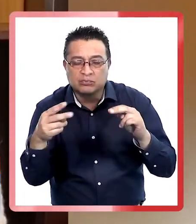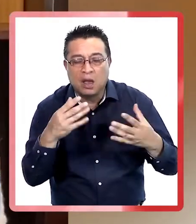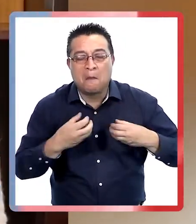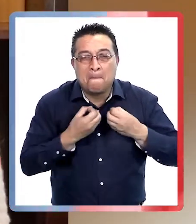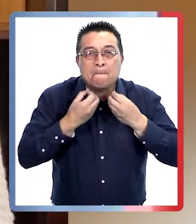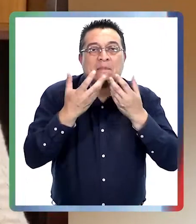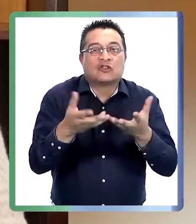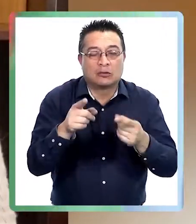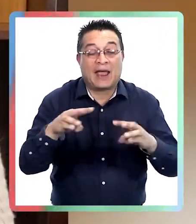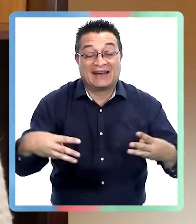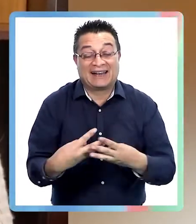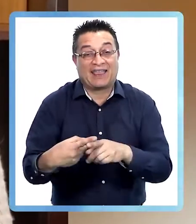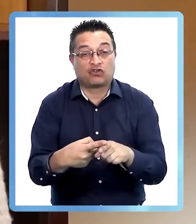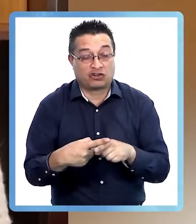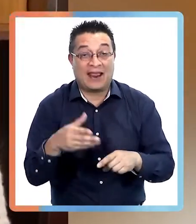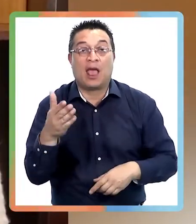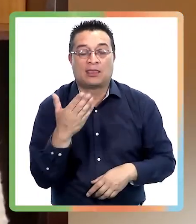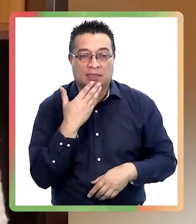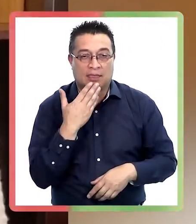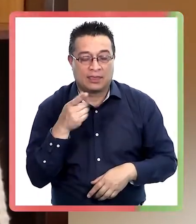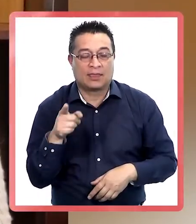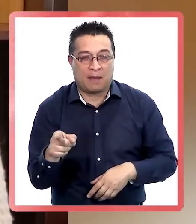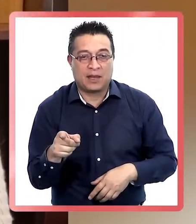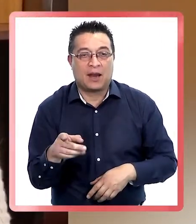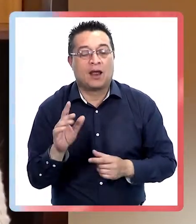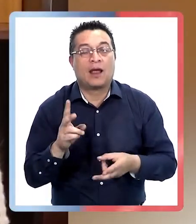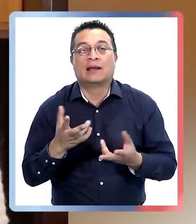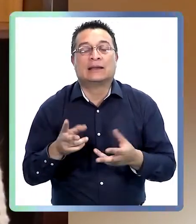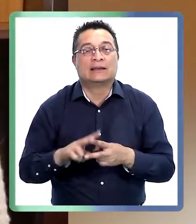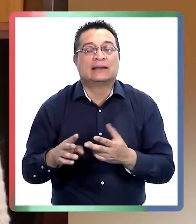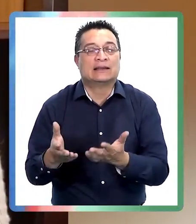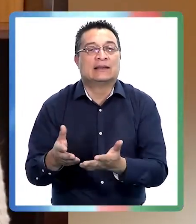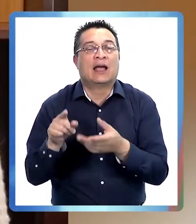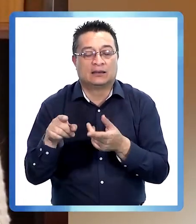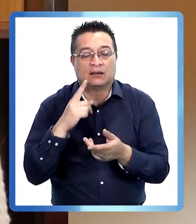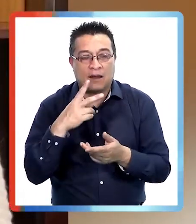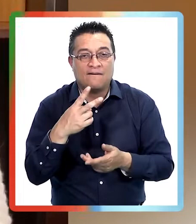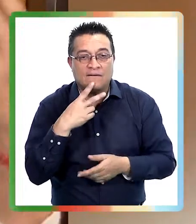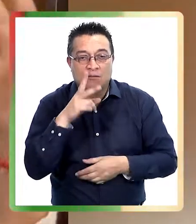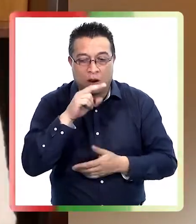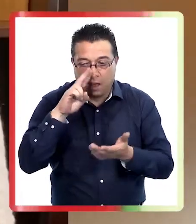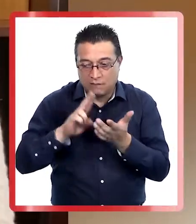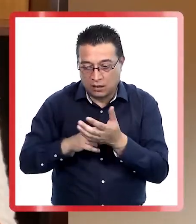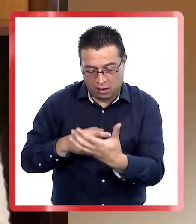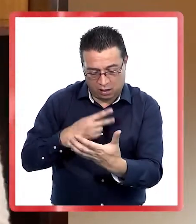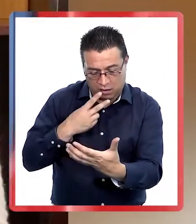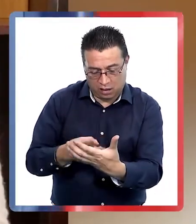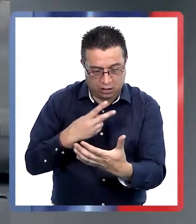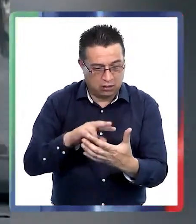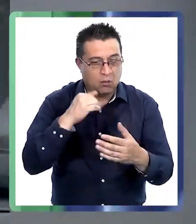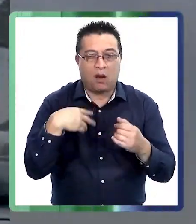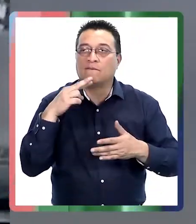expresiones, y que las redes sociales de alguna manera también hacen que vivamos como una realidad